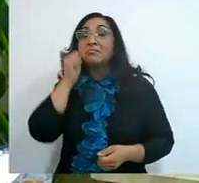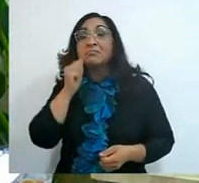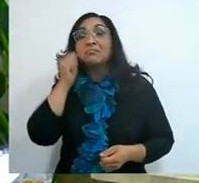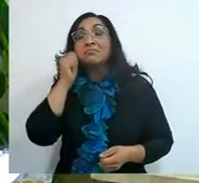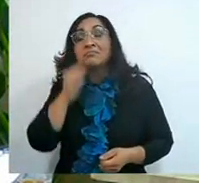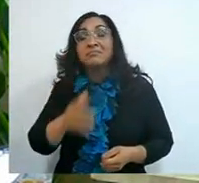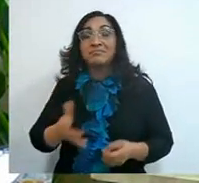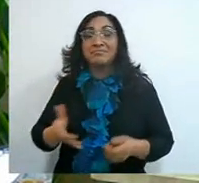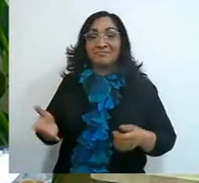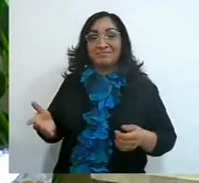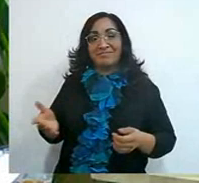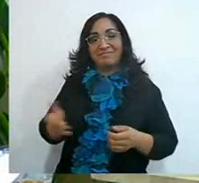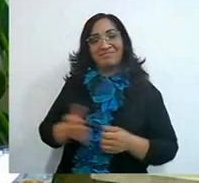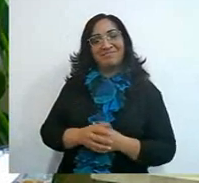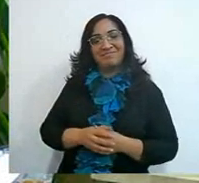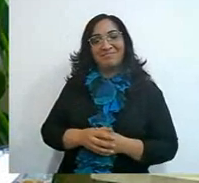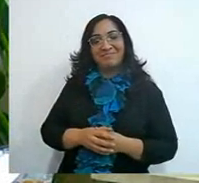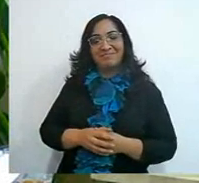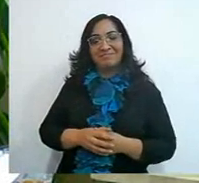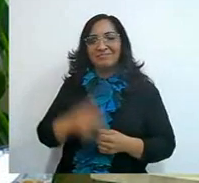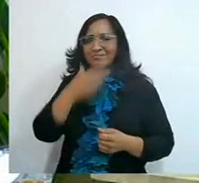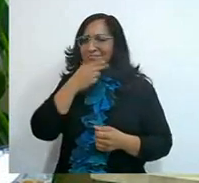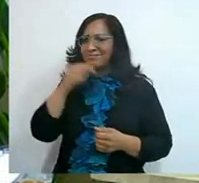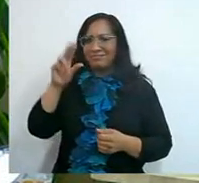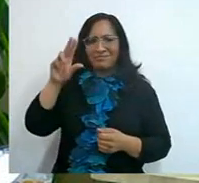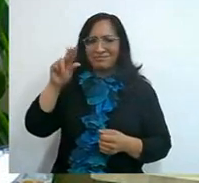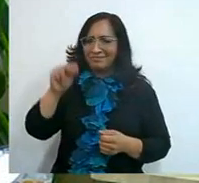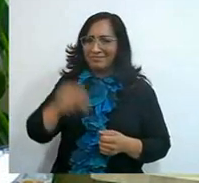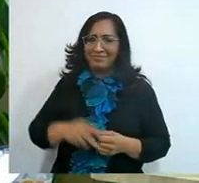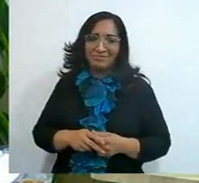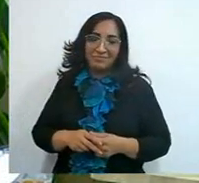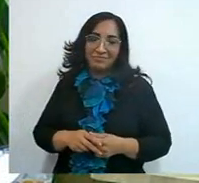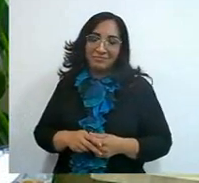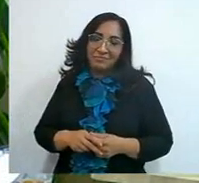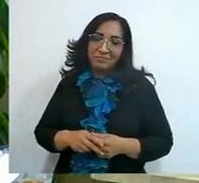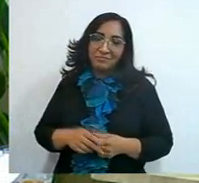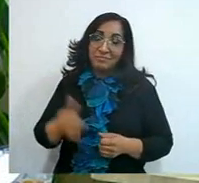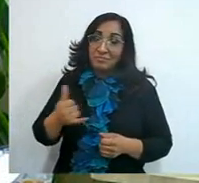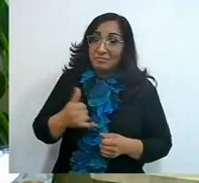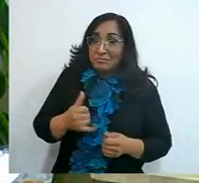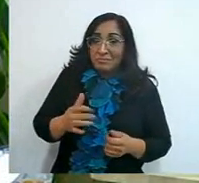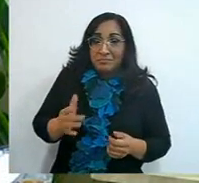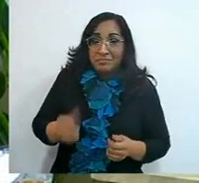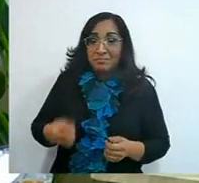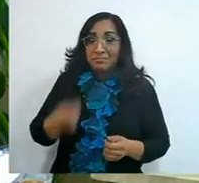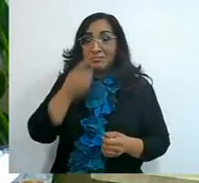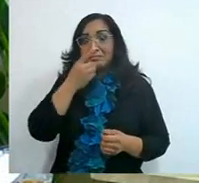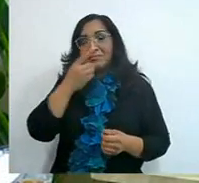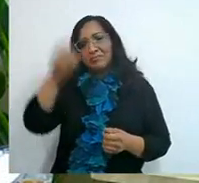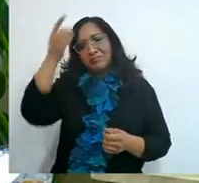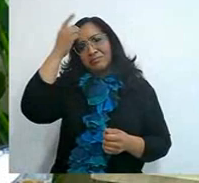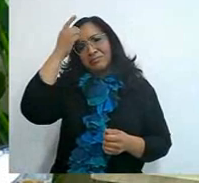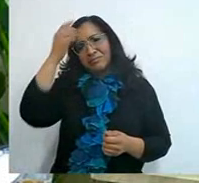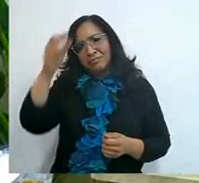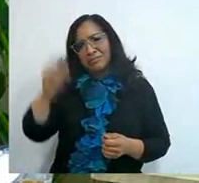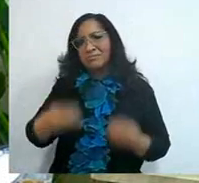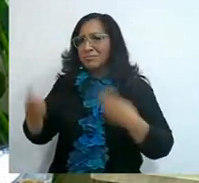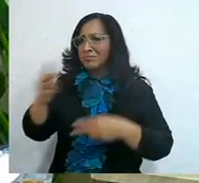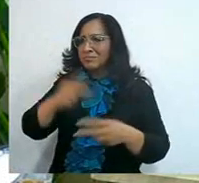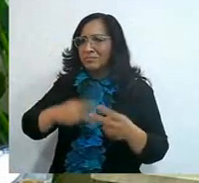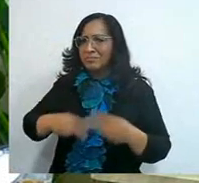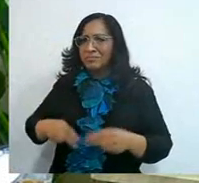el suegro, ¿no? Eso no se meten. Y, pues, dijo el Señor, no vine a traer paz sino